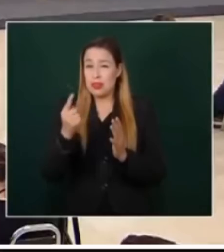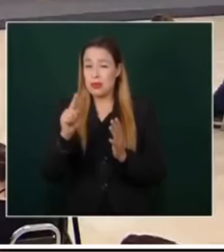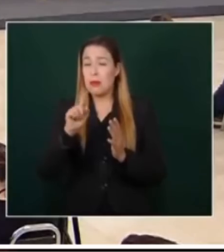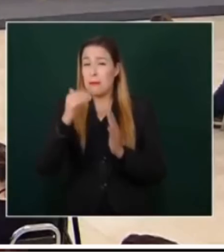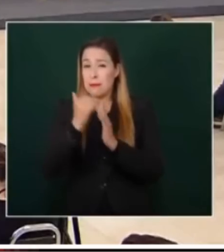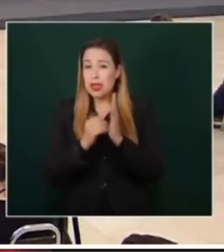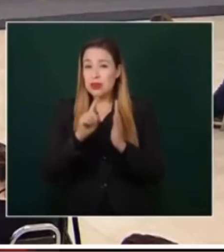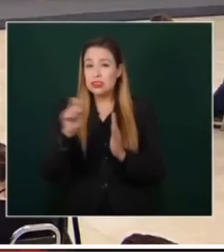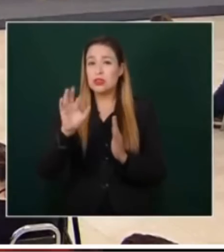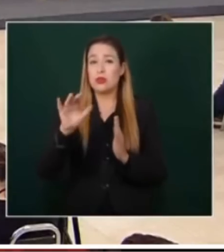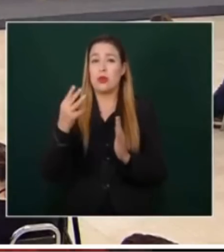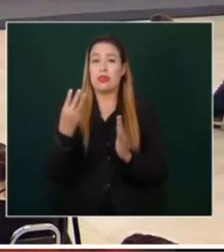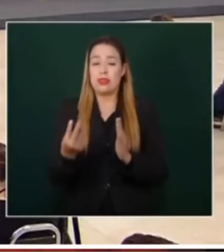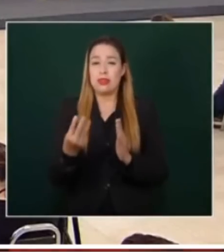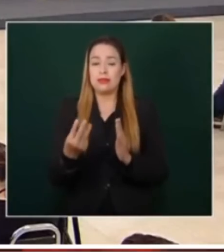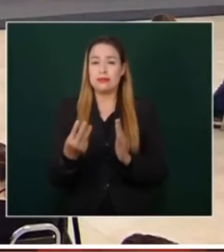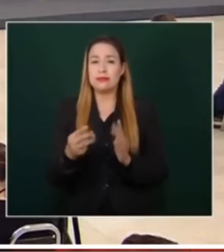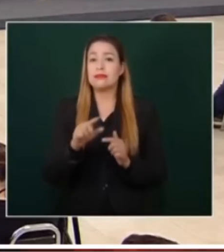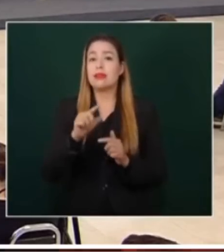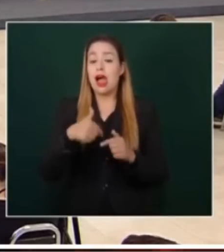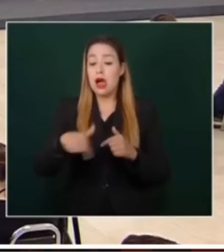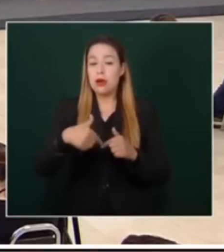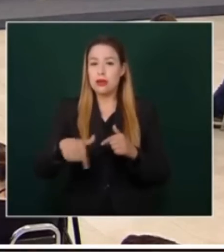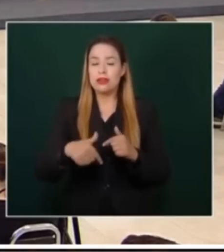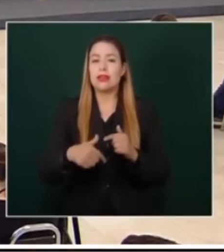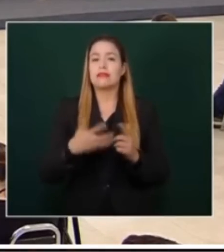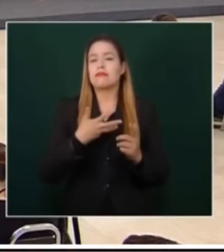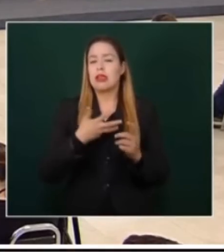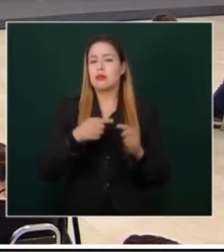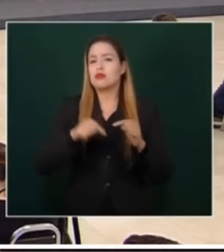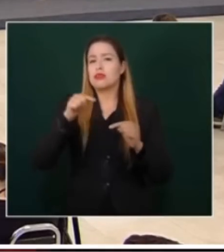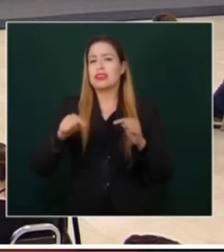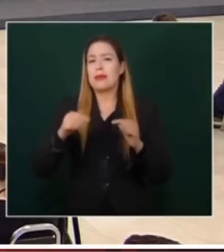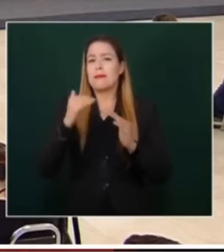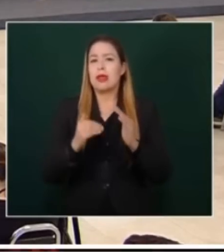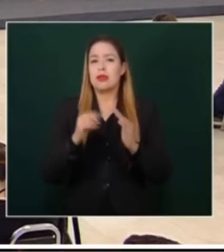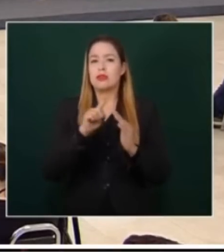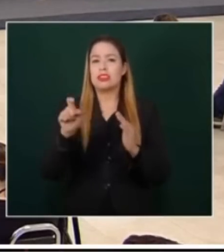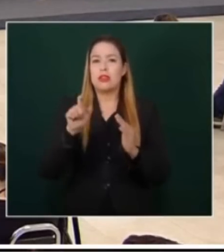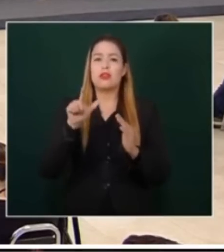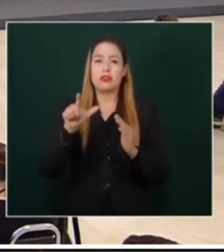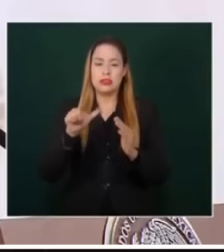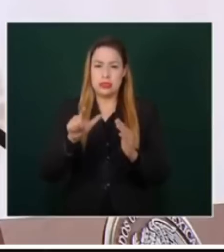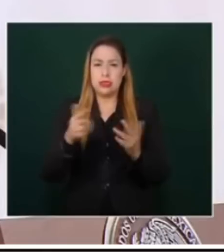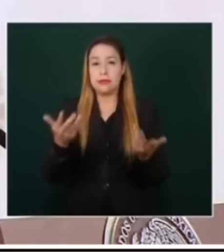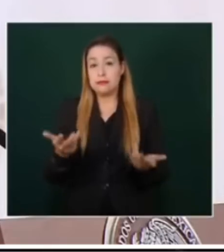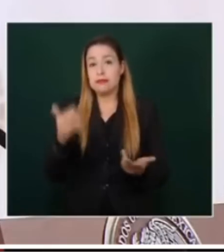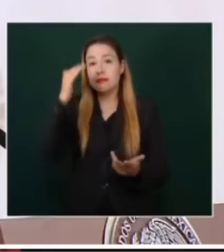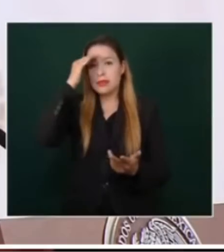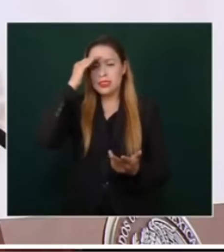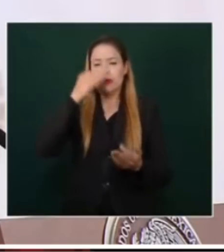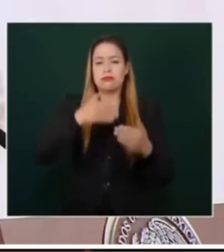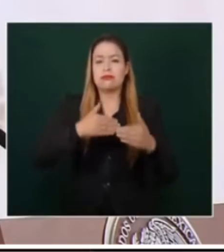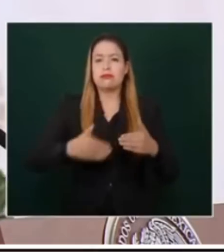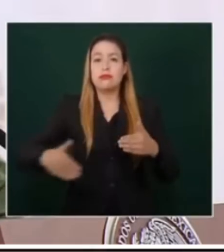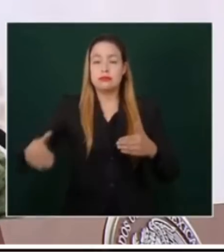año tenemos un índice menos 117 y considerando toda la administración, pues